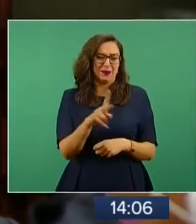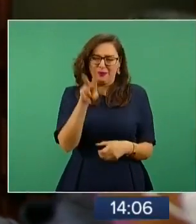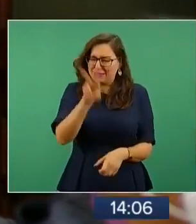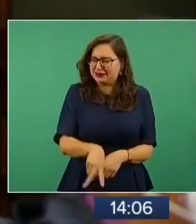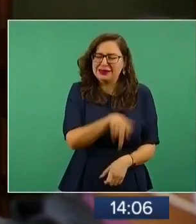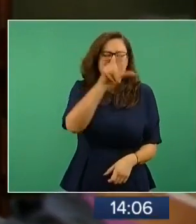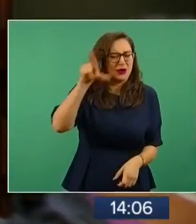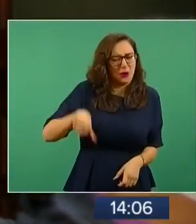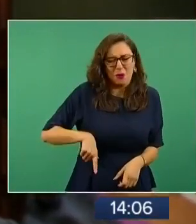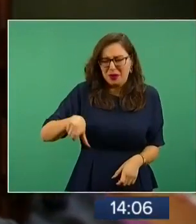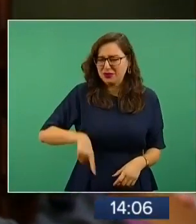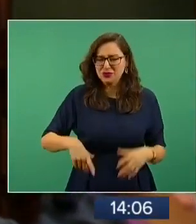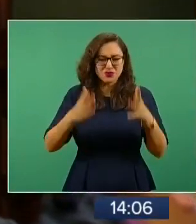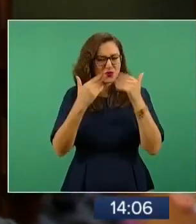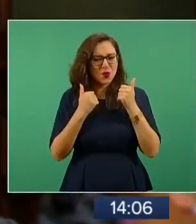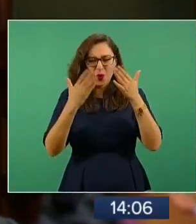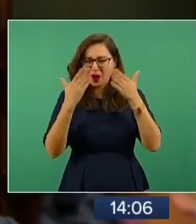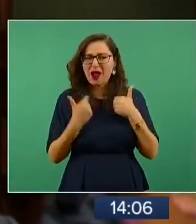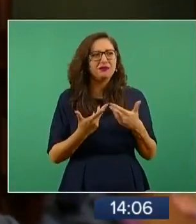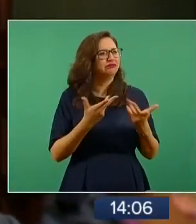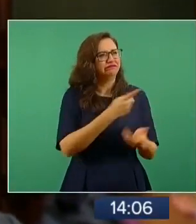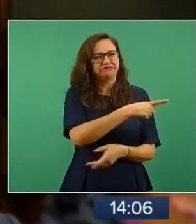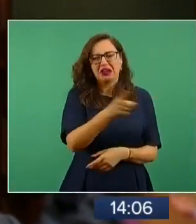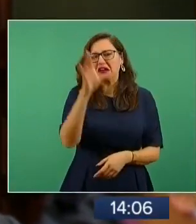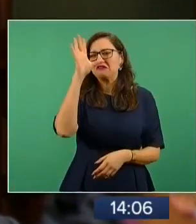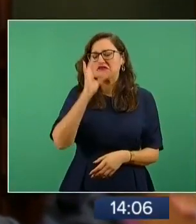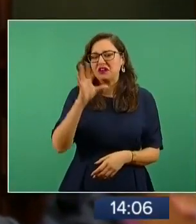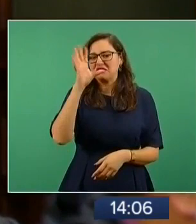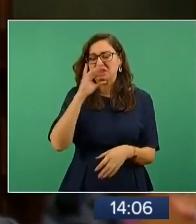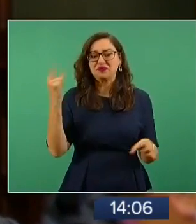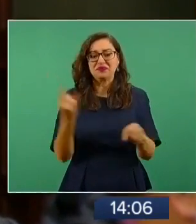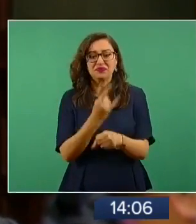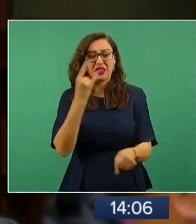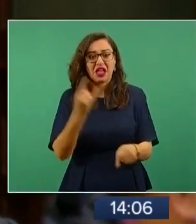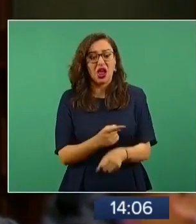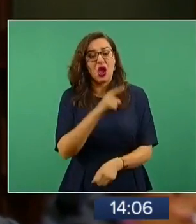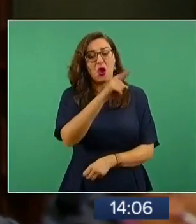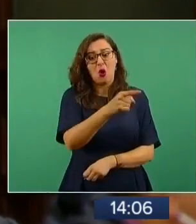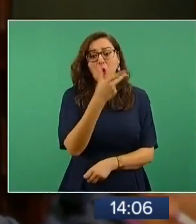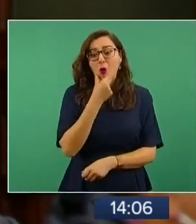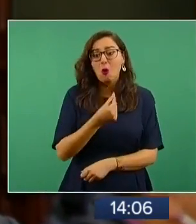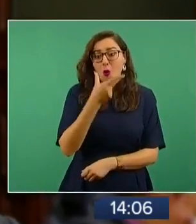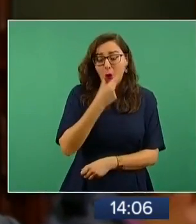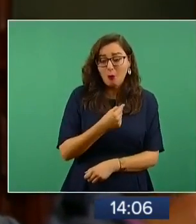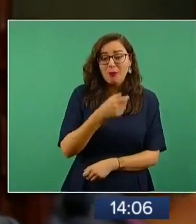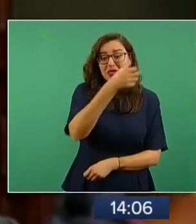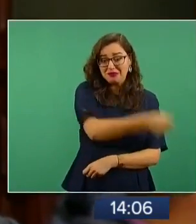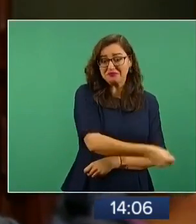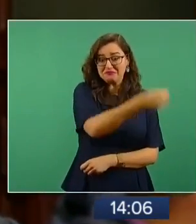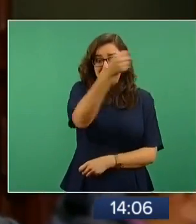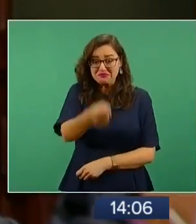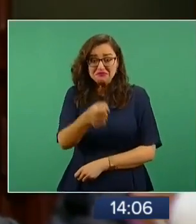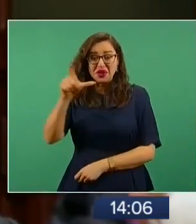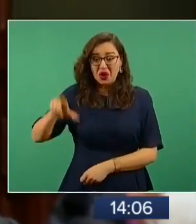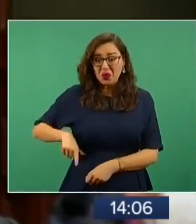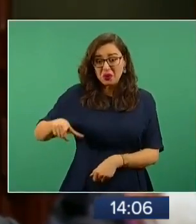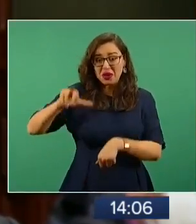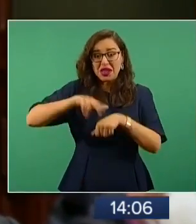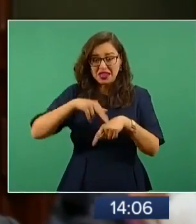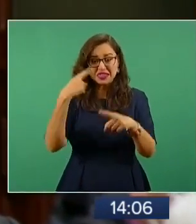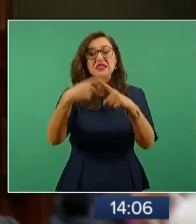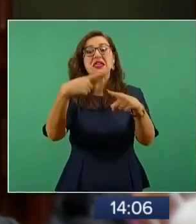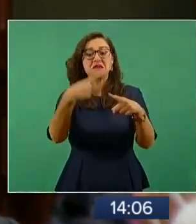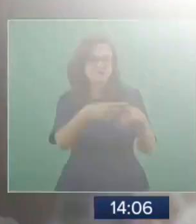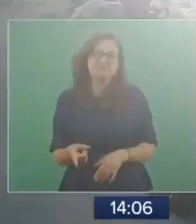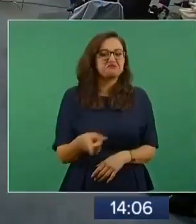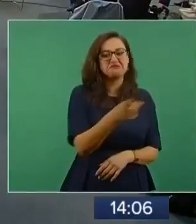lados. Él llegó a la gubernatura apoyado por esta delincuencia organizada, o esta delincuencia